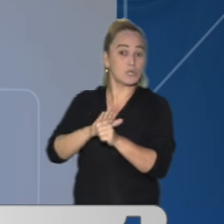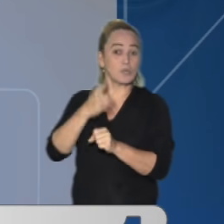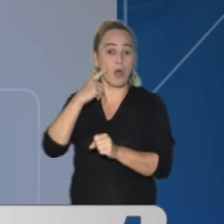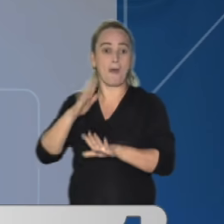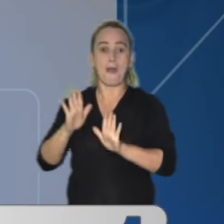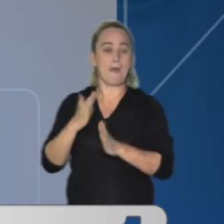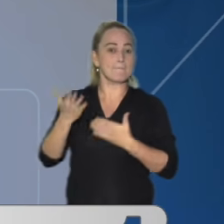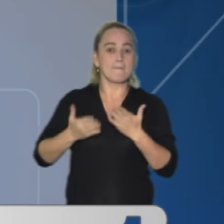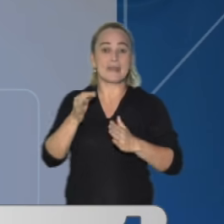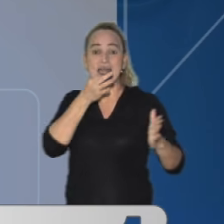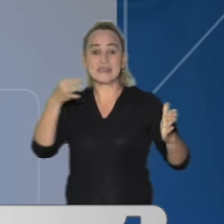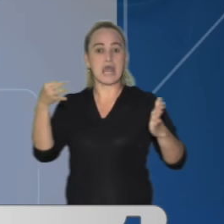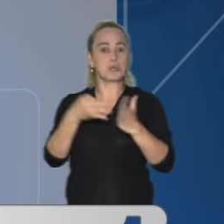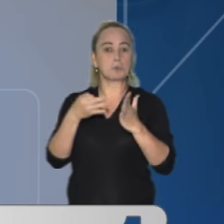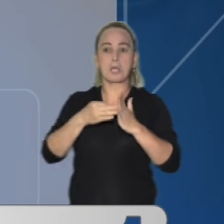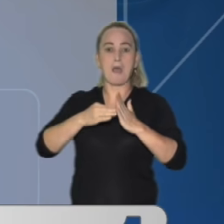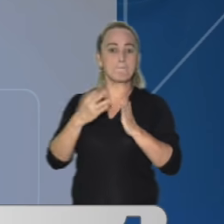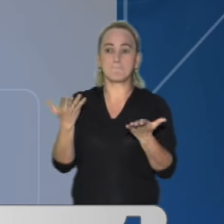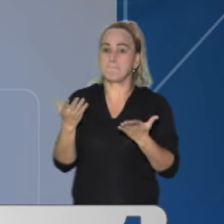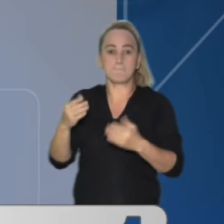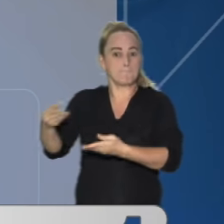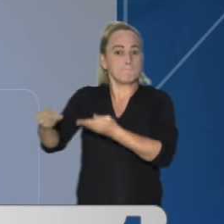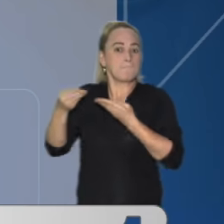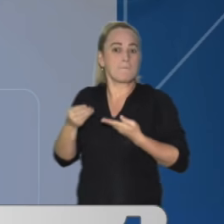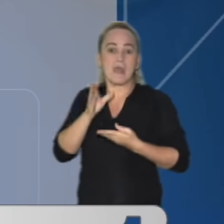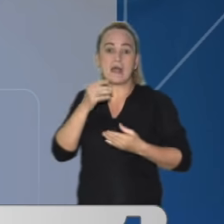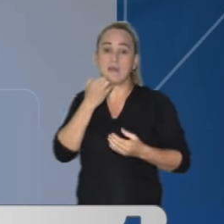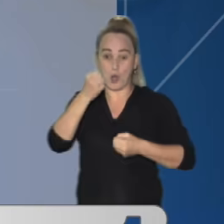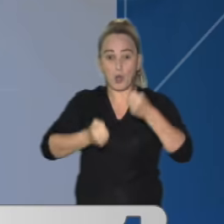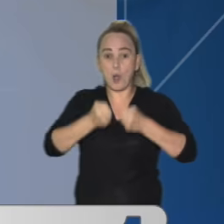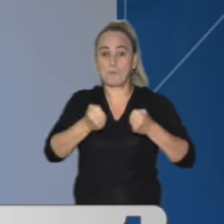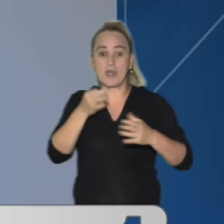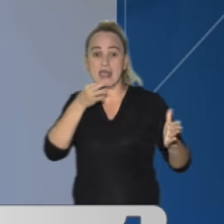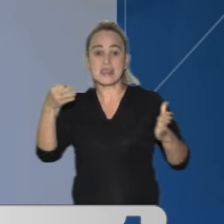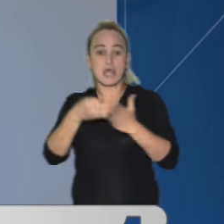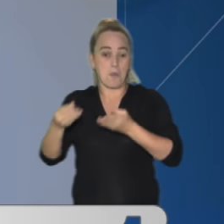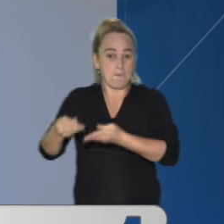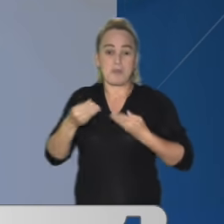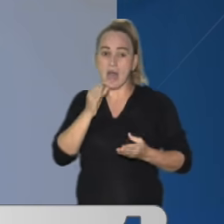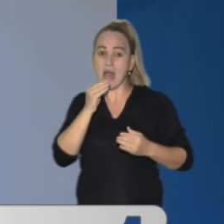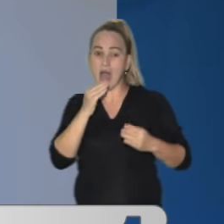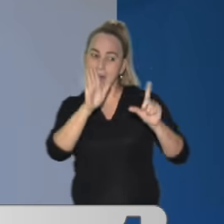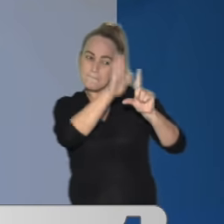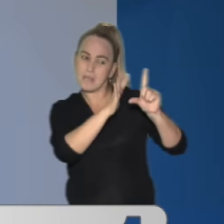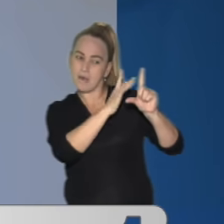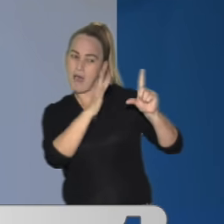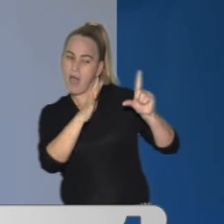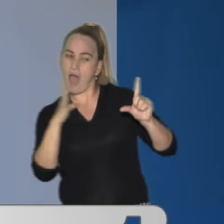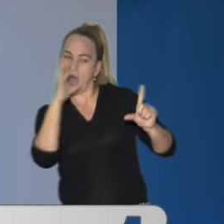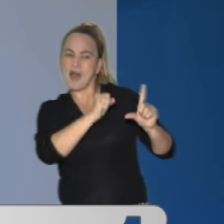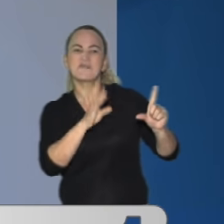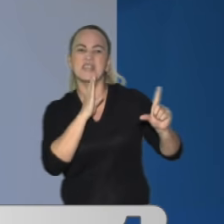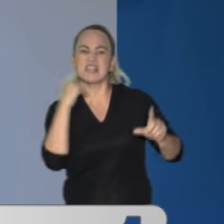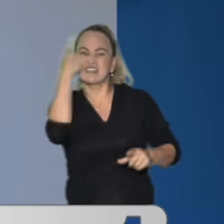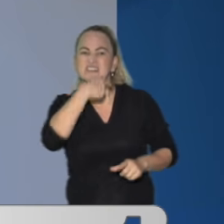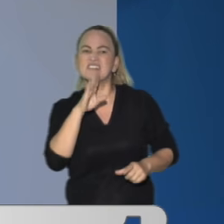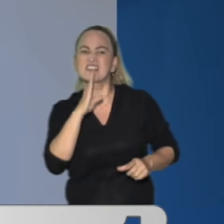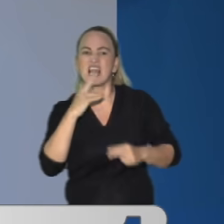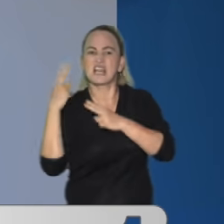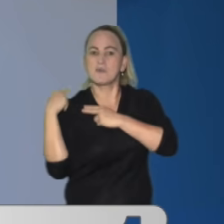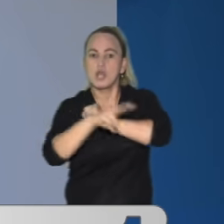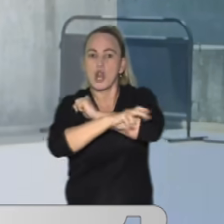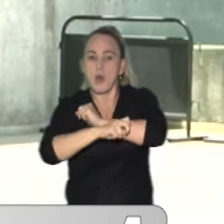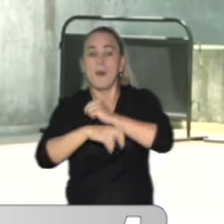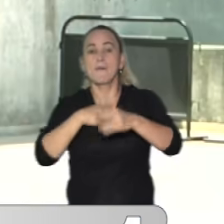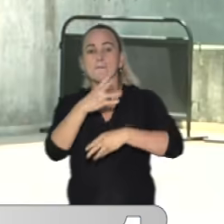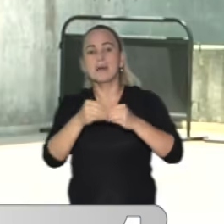que no tienen una denuncia oficial por parte del conductor, pues tratan de analizar estas imágenes para identificar a los responsables.